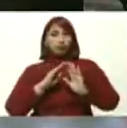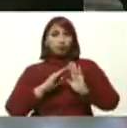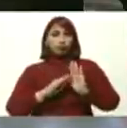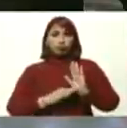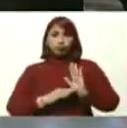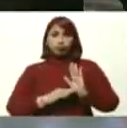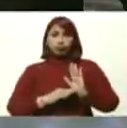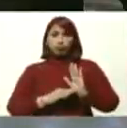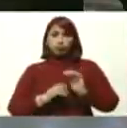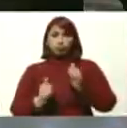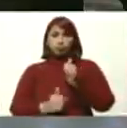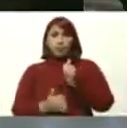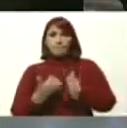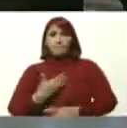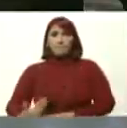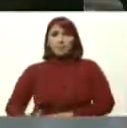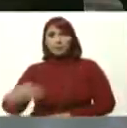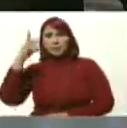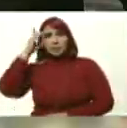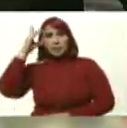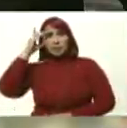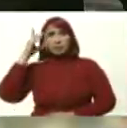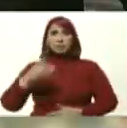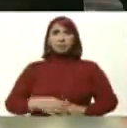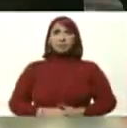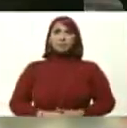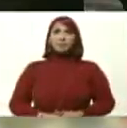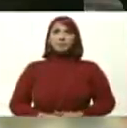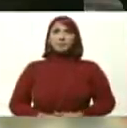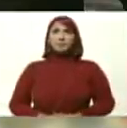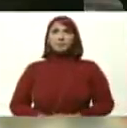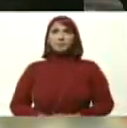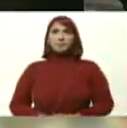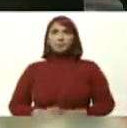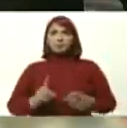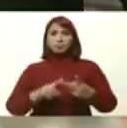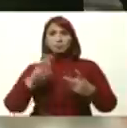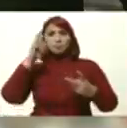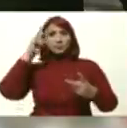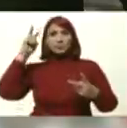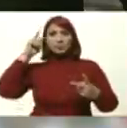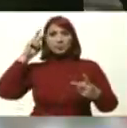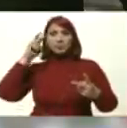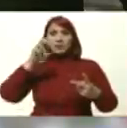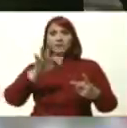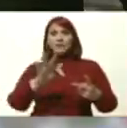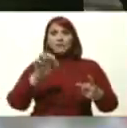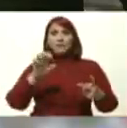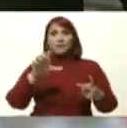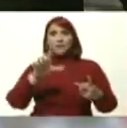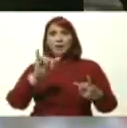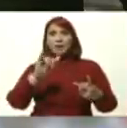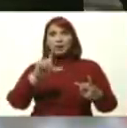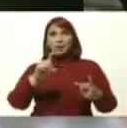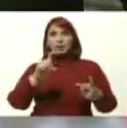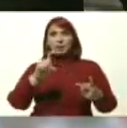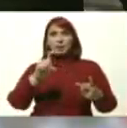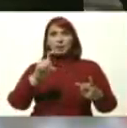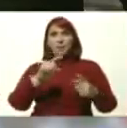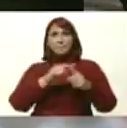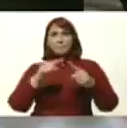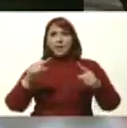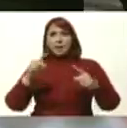a la vicepresidenta ejecutiva Delcy Rodríguez, al canciller Félix Plasencia, para que a través de